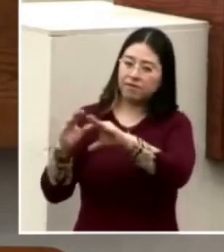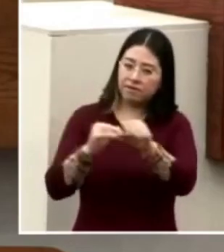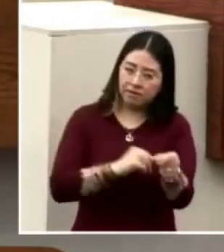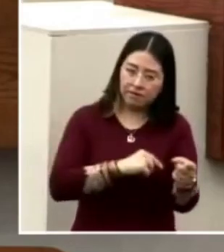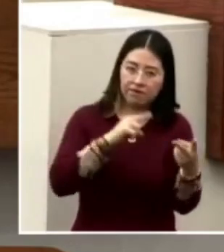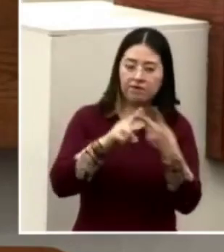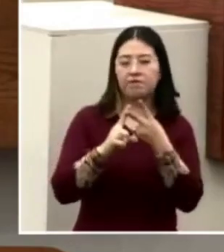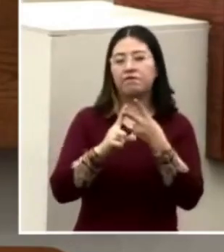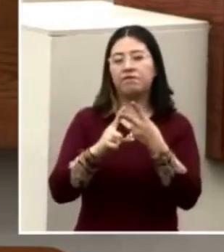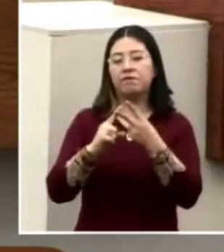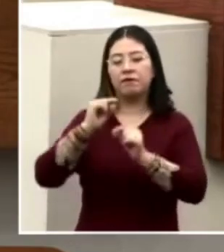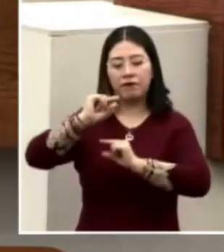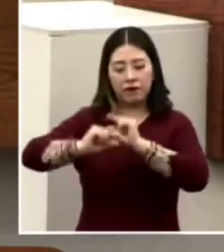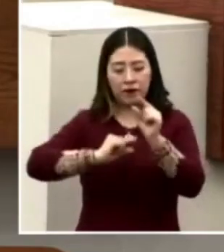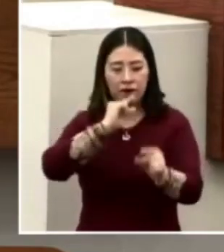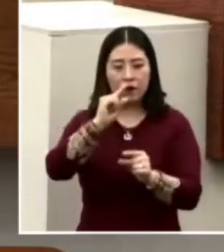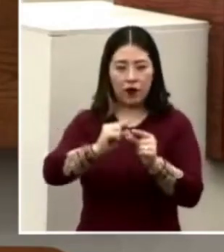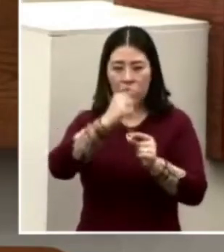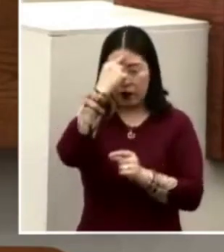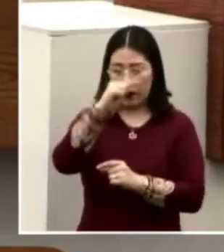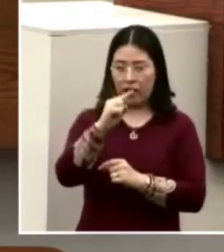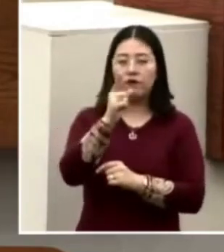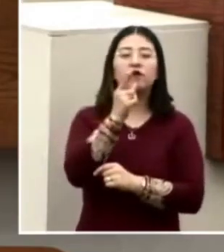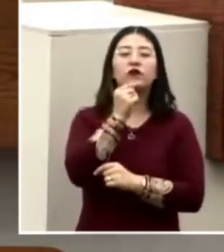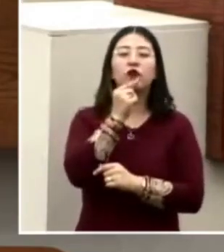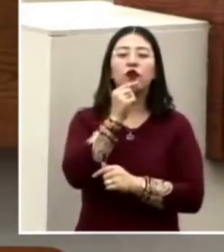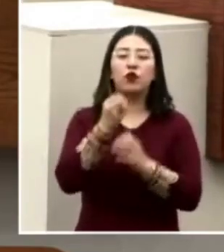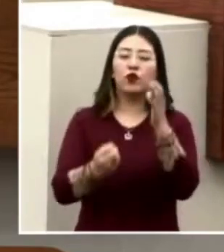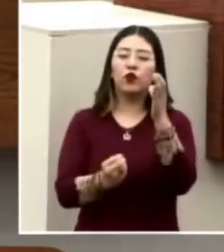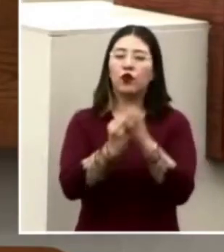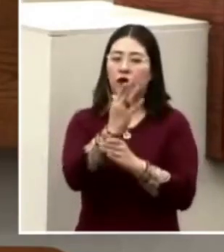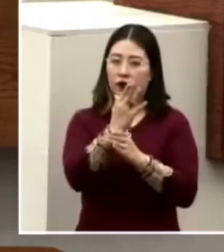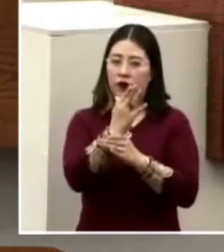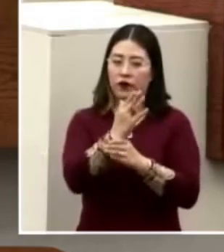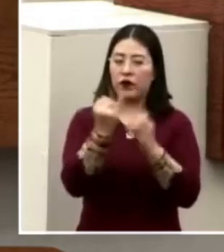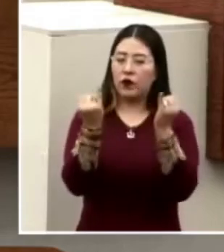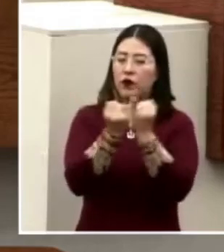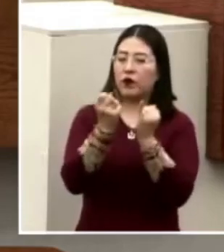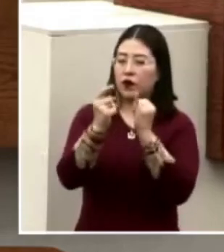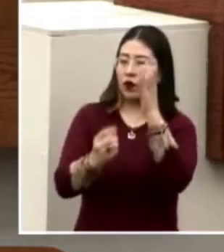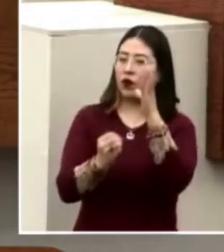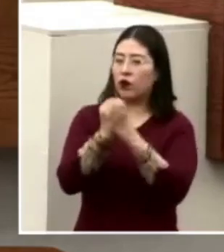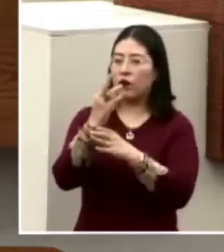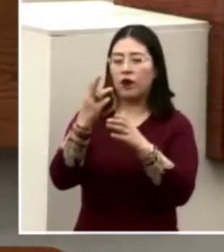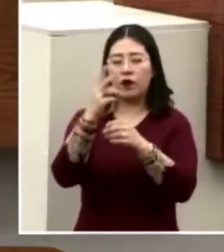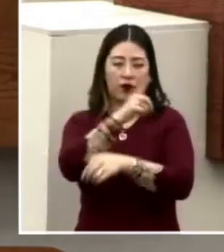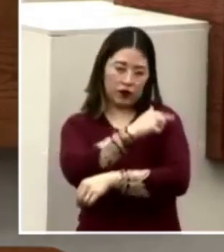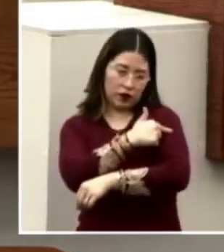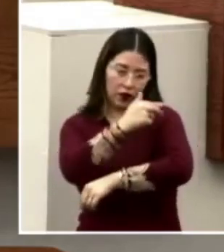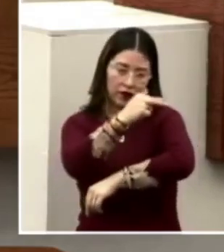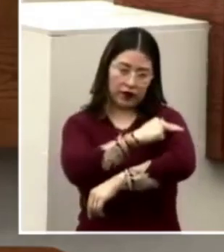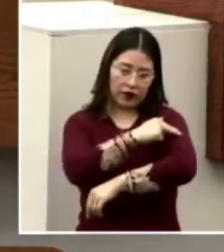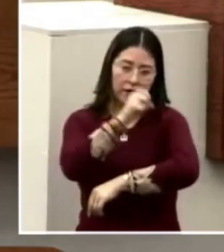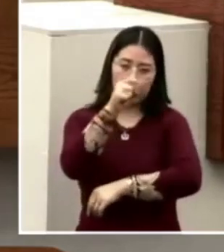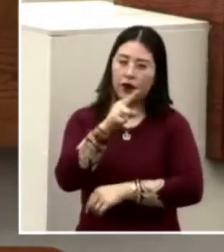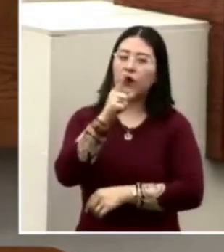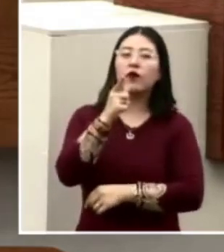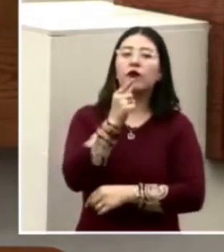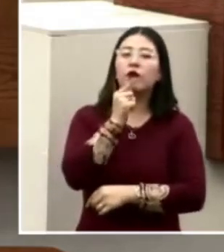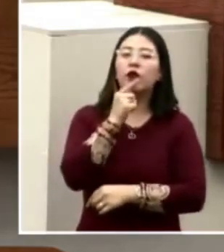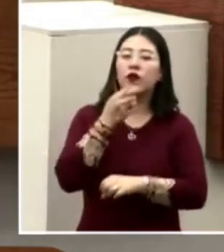la capacitación y la puesta en marcha de nuevas policías civiles, municipales o